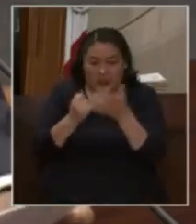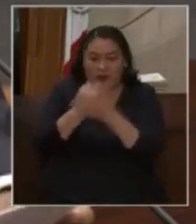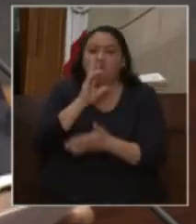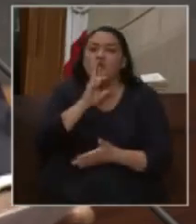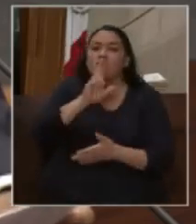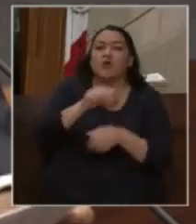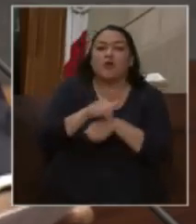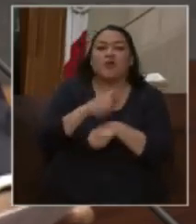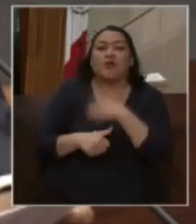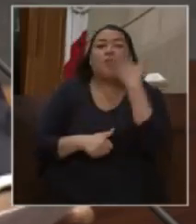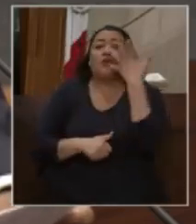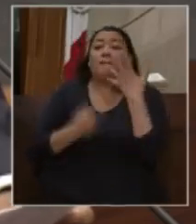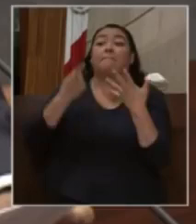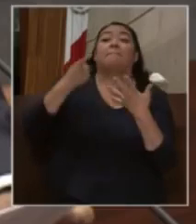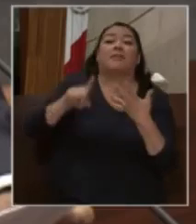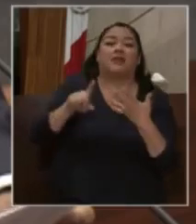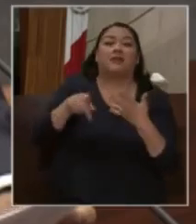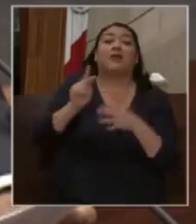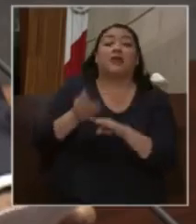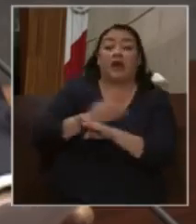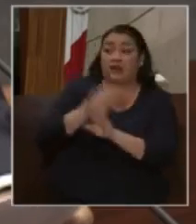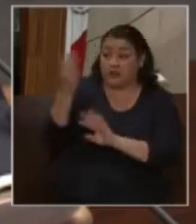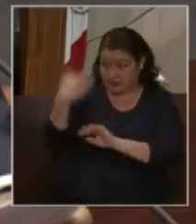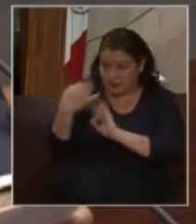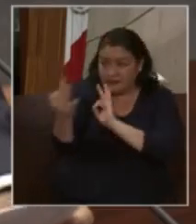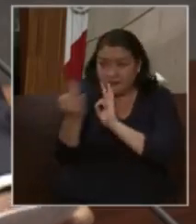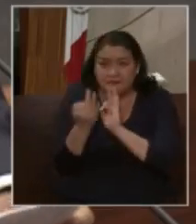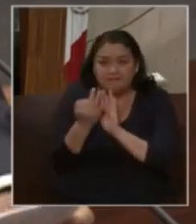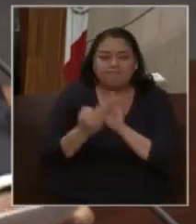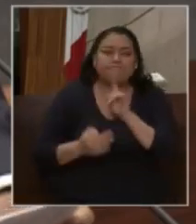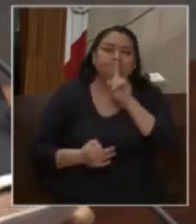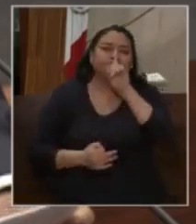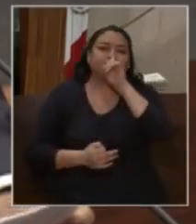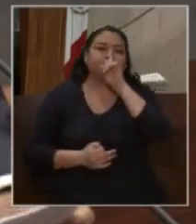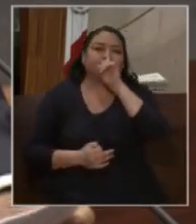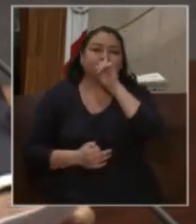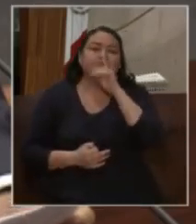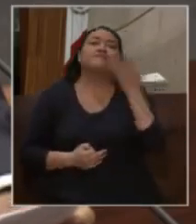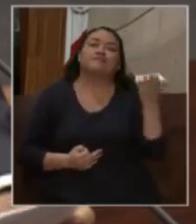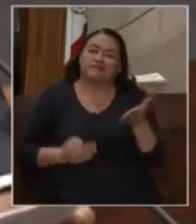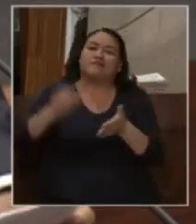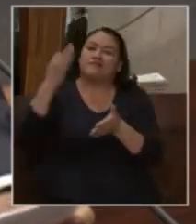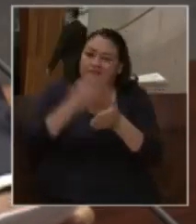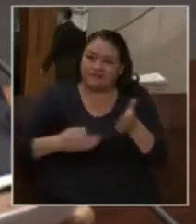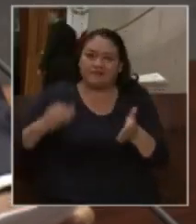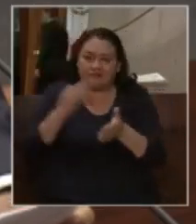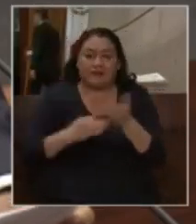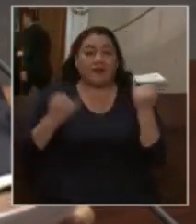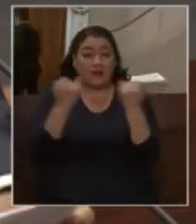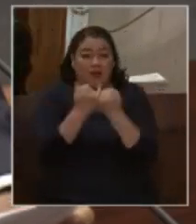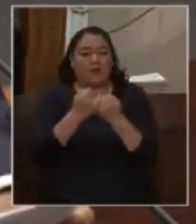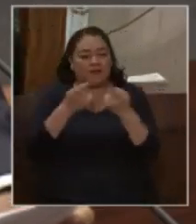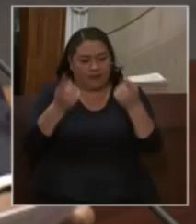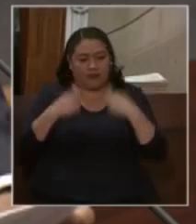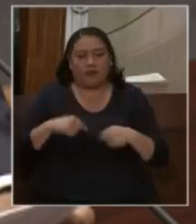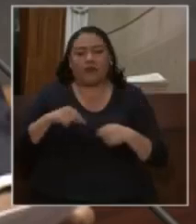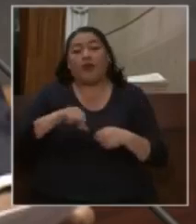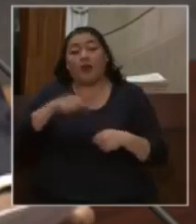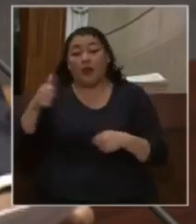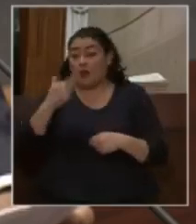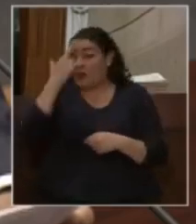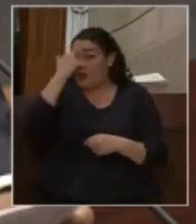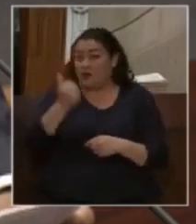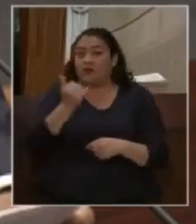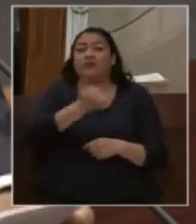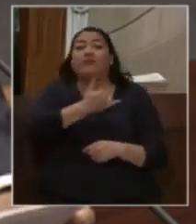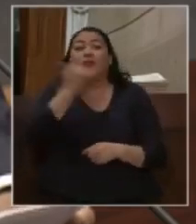resolución impugnada, sin llamarlos a juicio. Por otra parte, el proyecto propone declarar fundado el agravio relativo a la